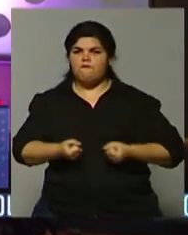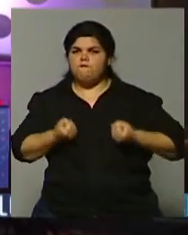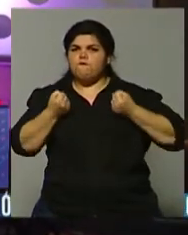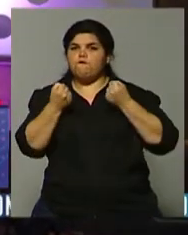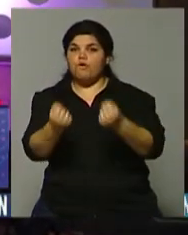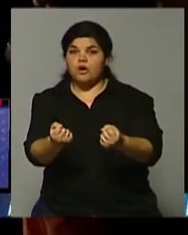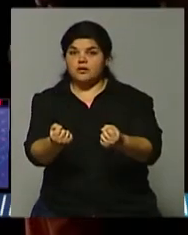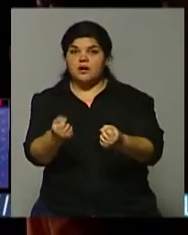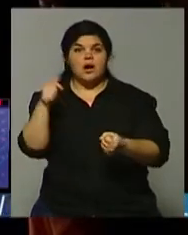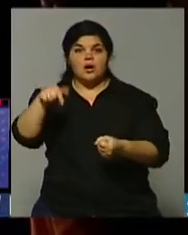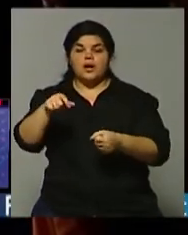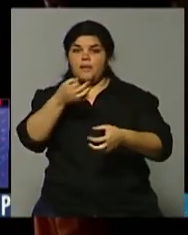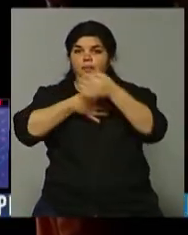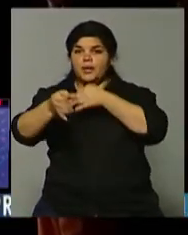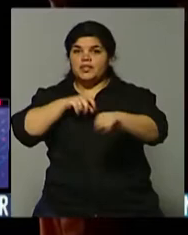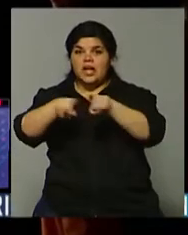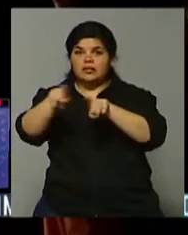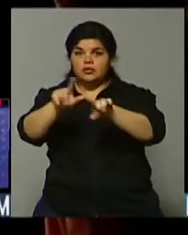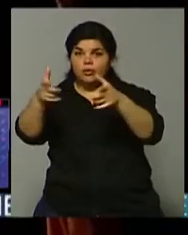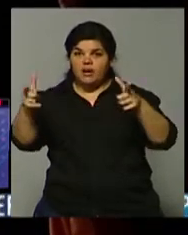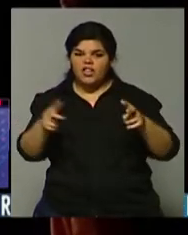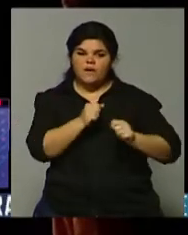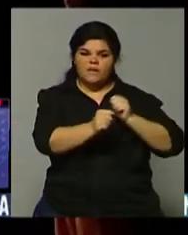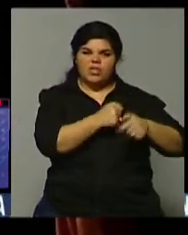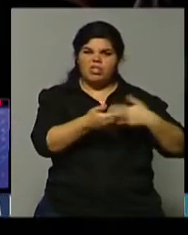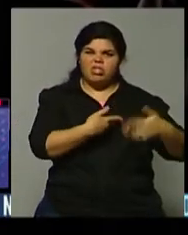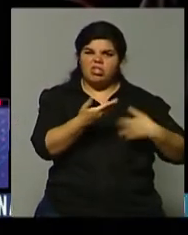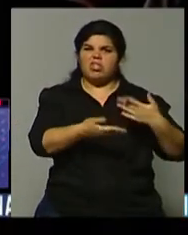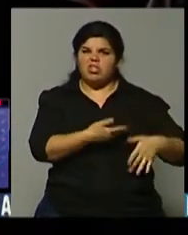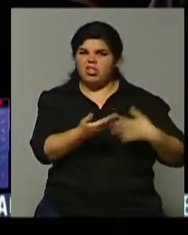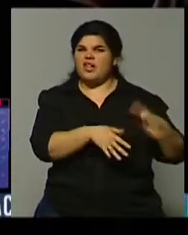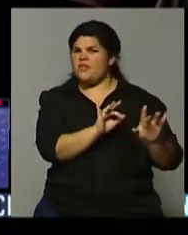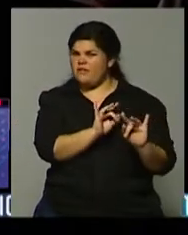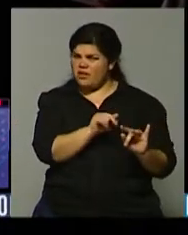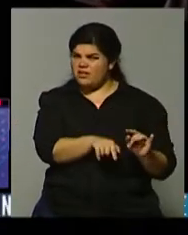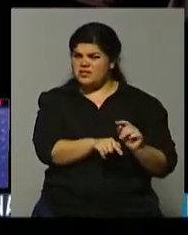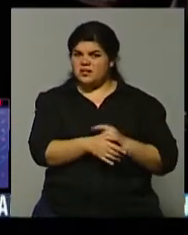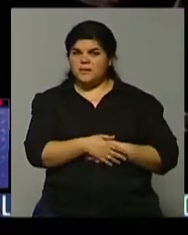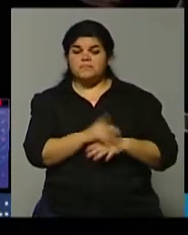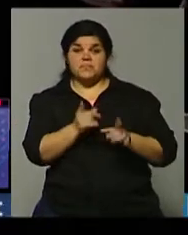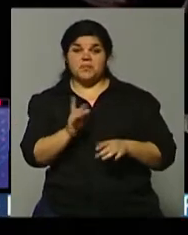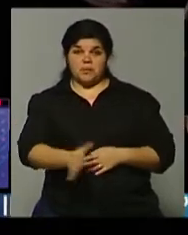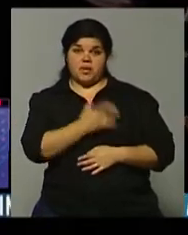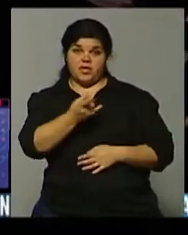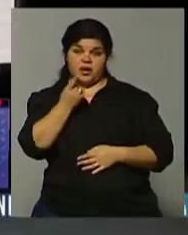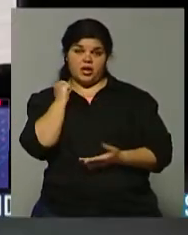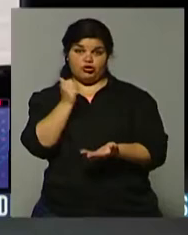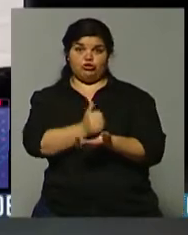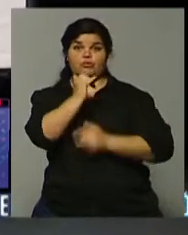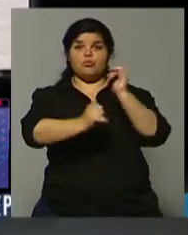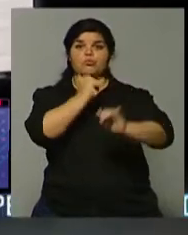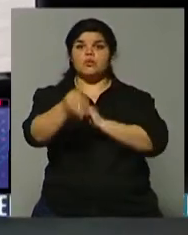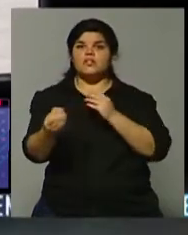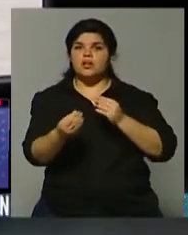estás en un comercio electrónico, no funcionás muy bien. No, y digamos, explicaba uno de los directivos ahí cuando contaba que es una empresa